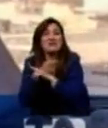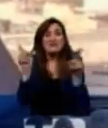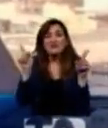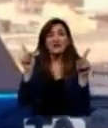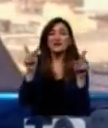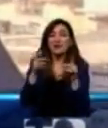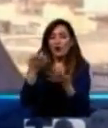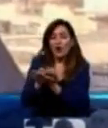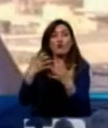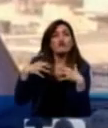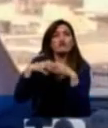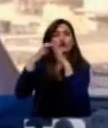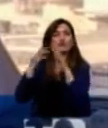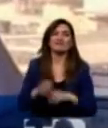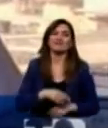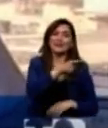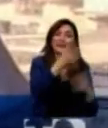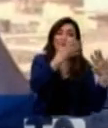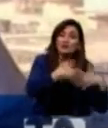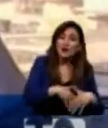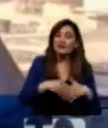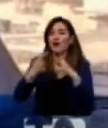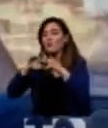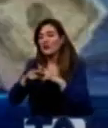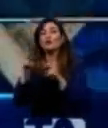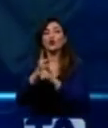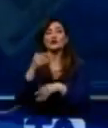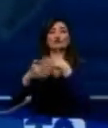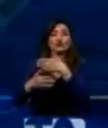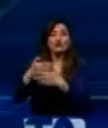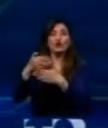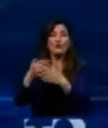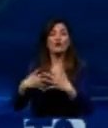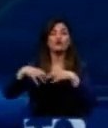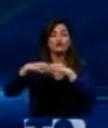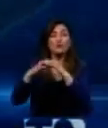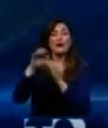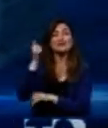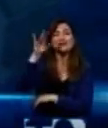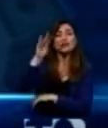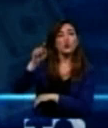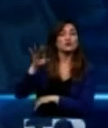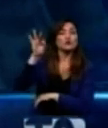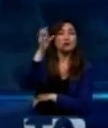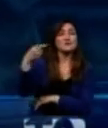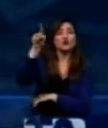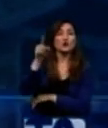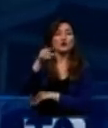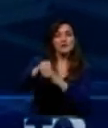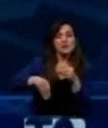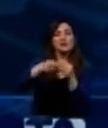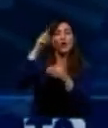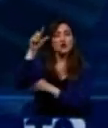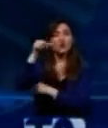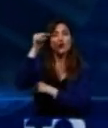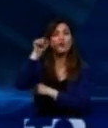ese proceso de reconstrucción y empezando un proceso de reactivación productiva. Son 17,9 millones de dólares que hasta el momento ha invertido